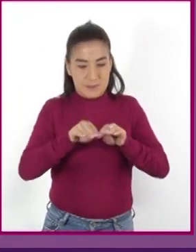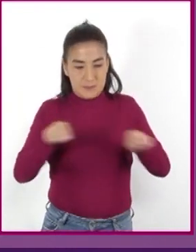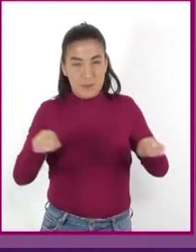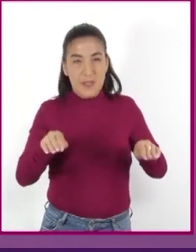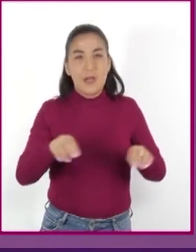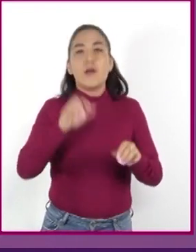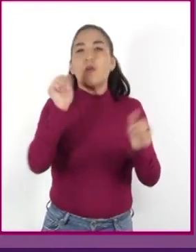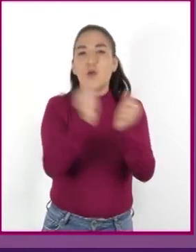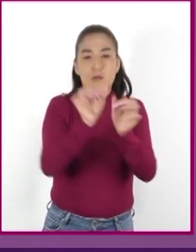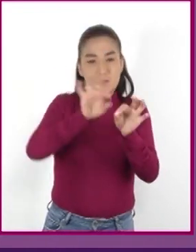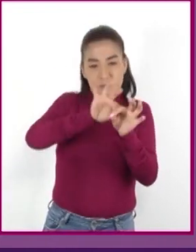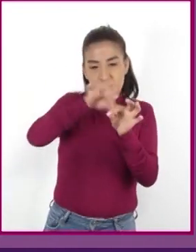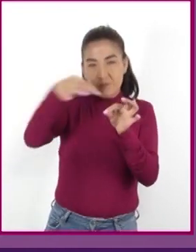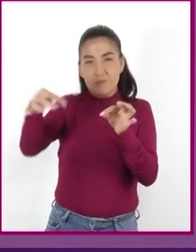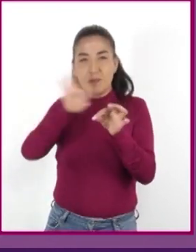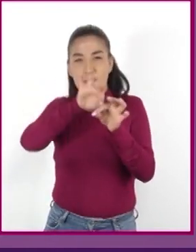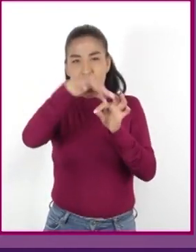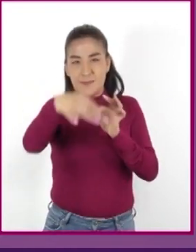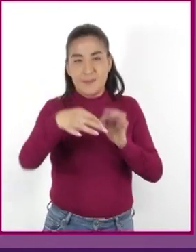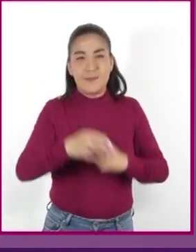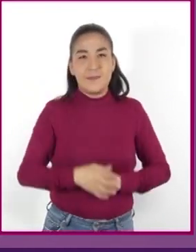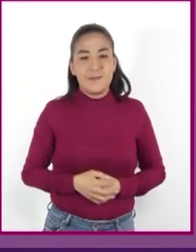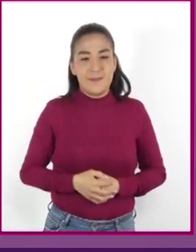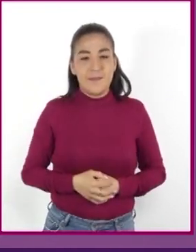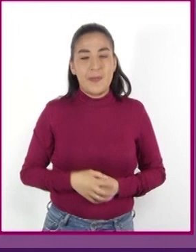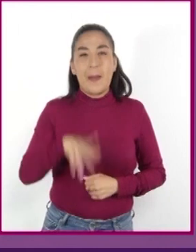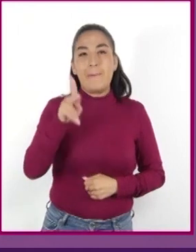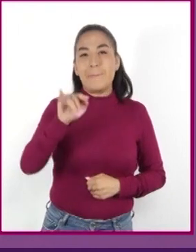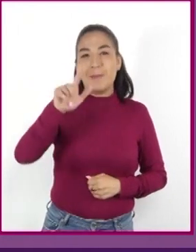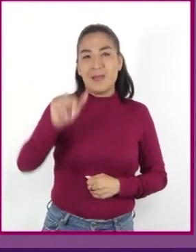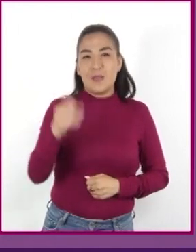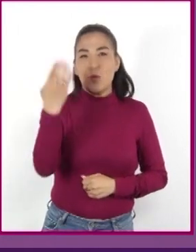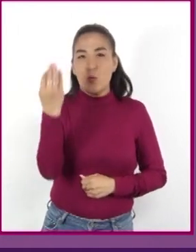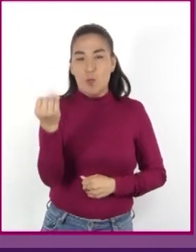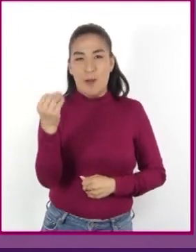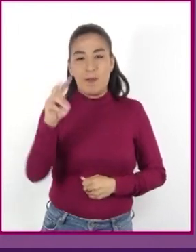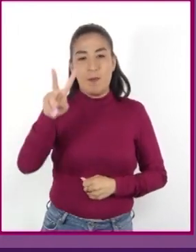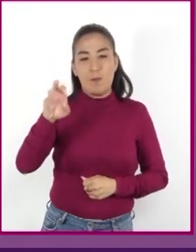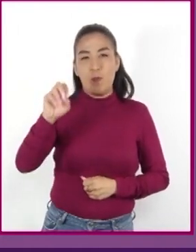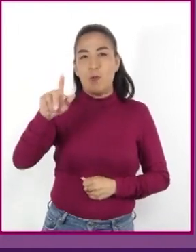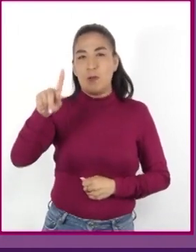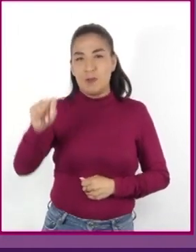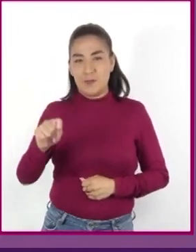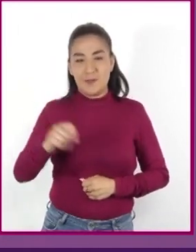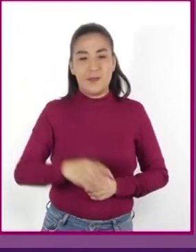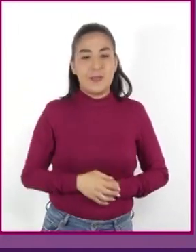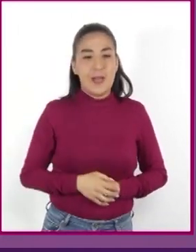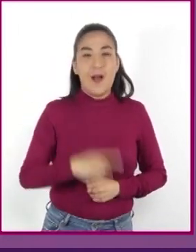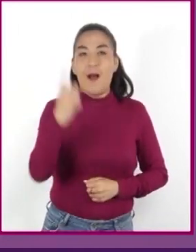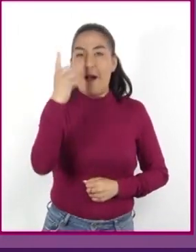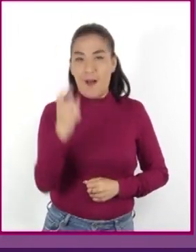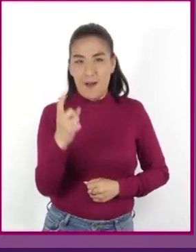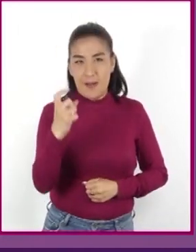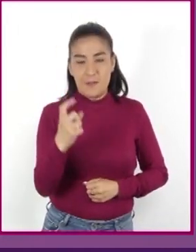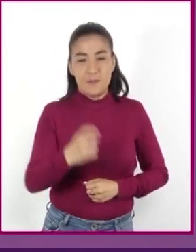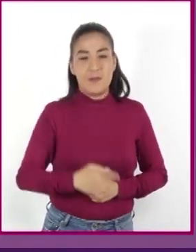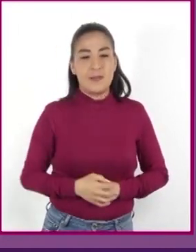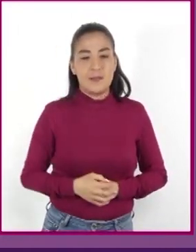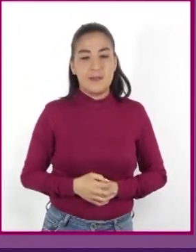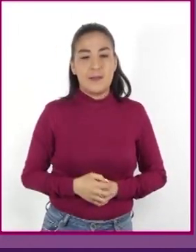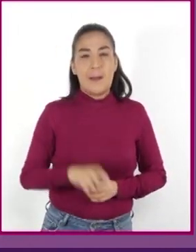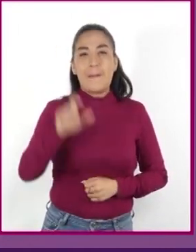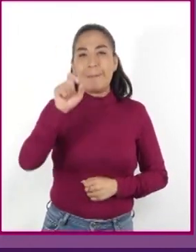extremos pelados, una pila de 9 volts, agua,